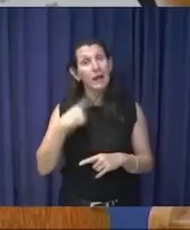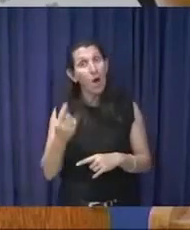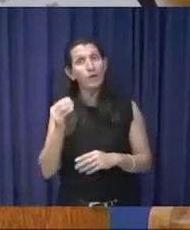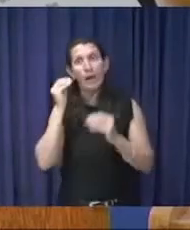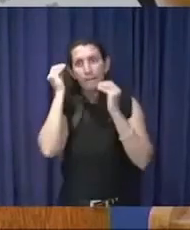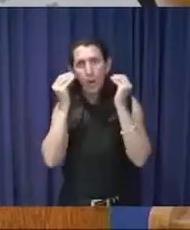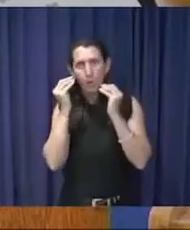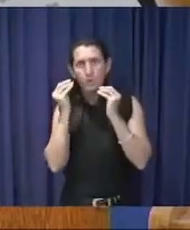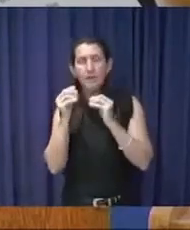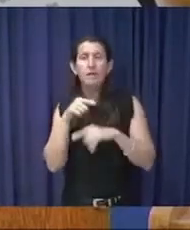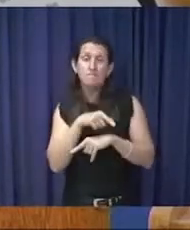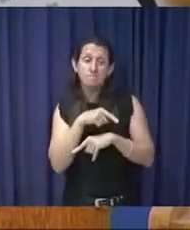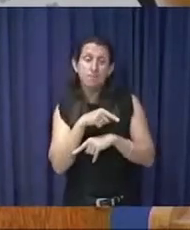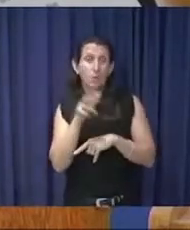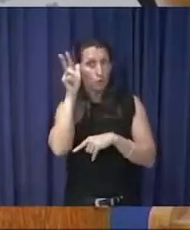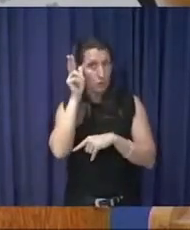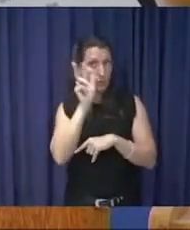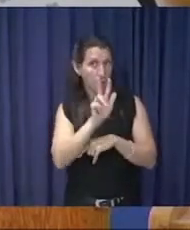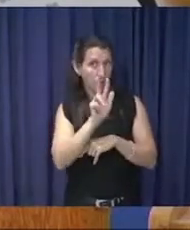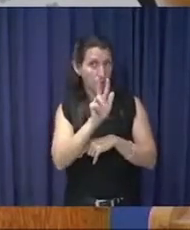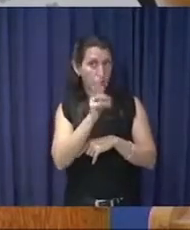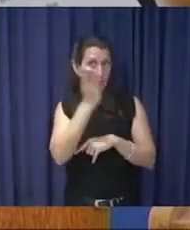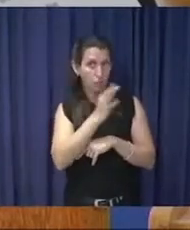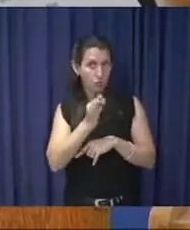mismo 82% móvil es que